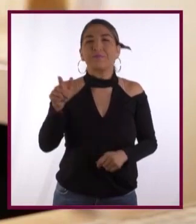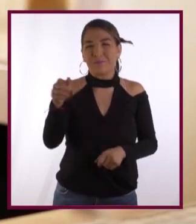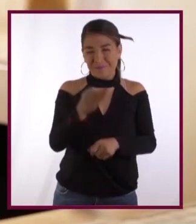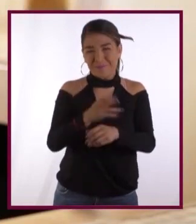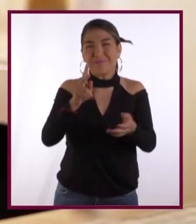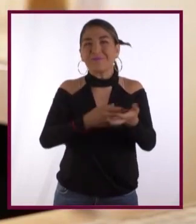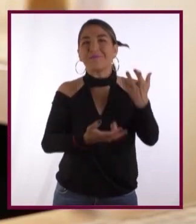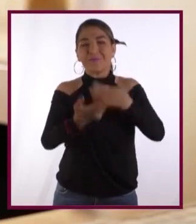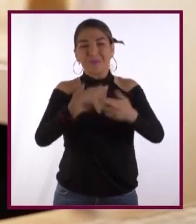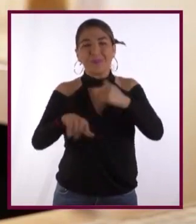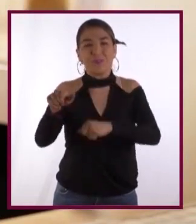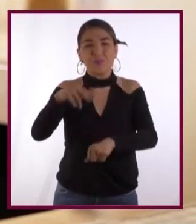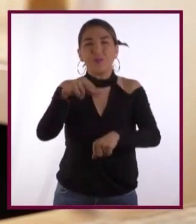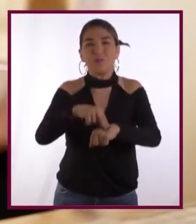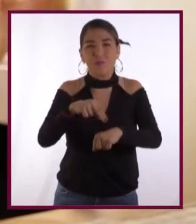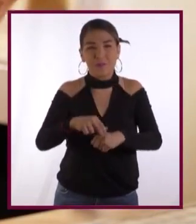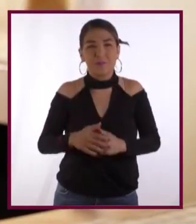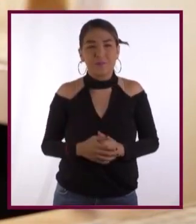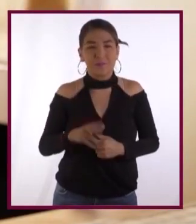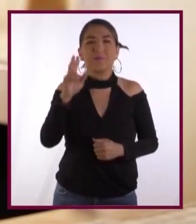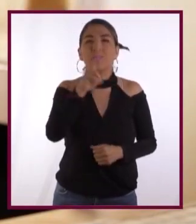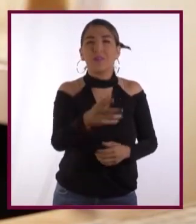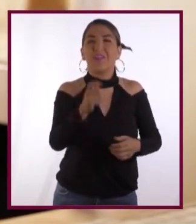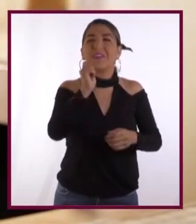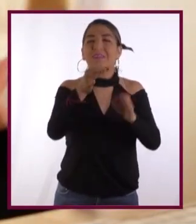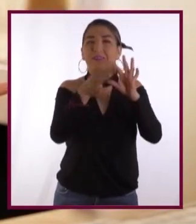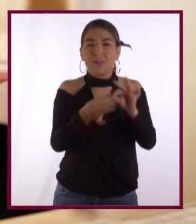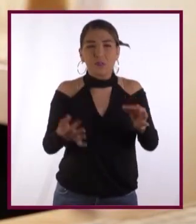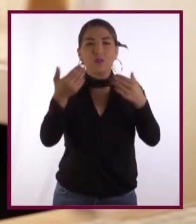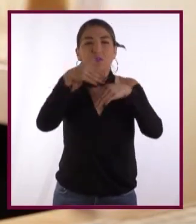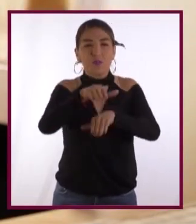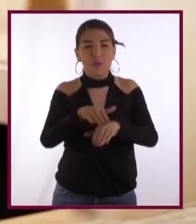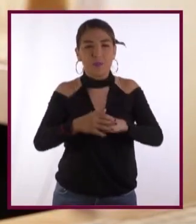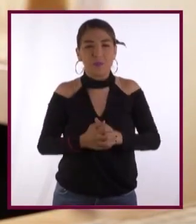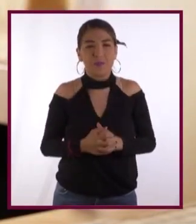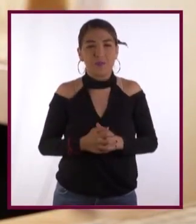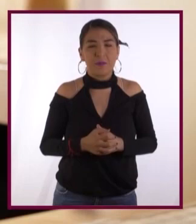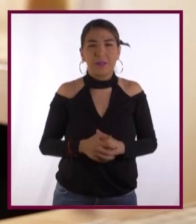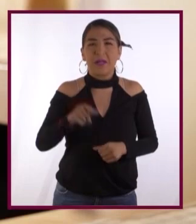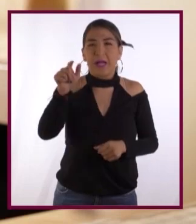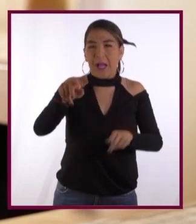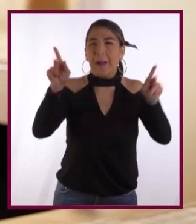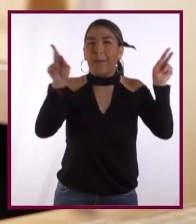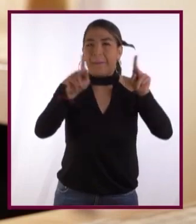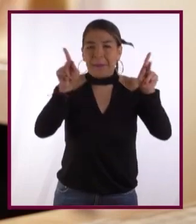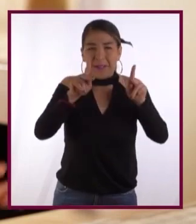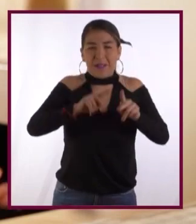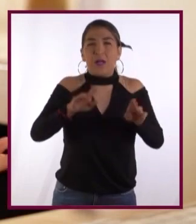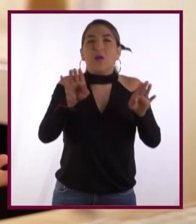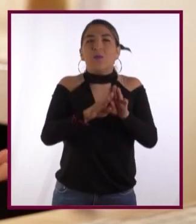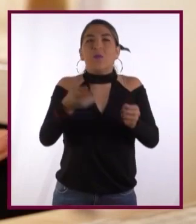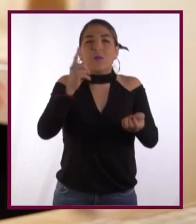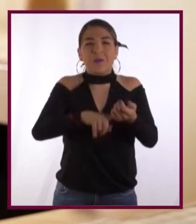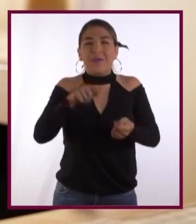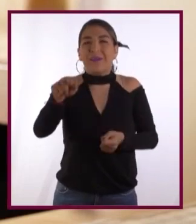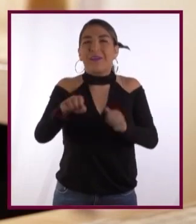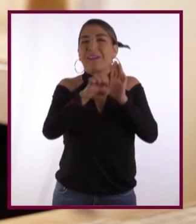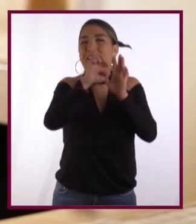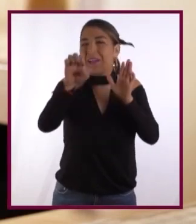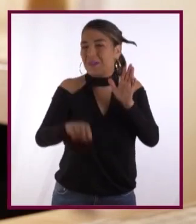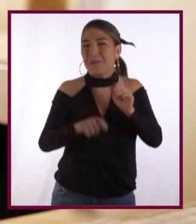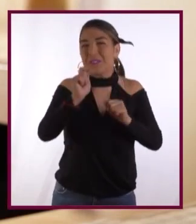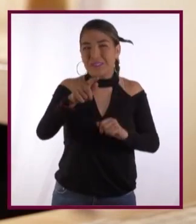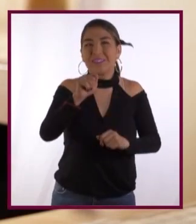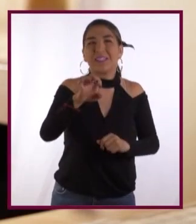el doctor Darío Alatorre. Doctor, ahora estuvimos viendo sobre que los panales de las abejas son un ejemplo